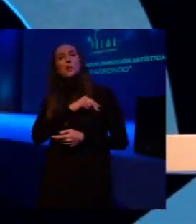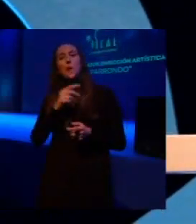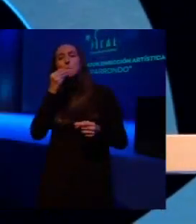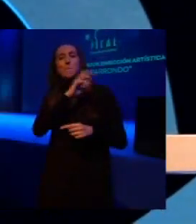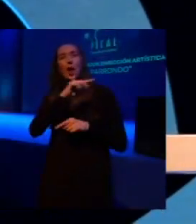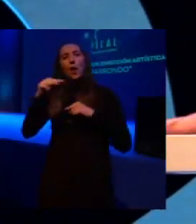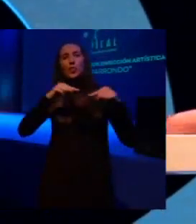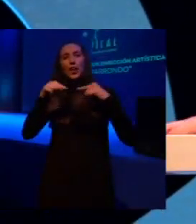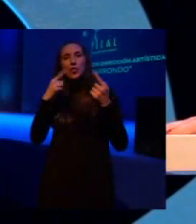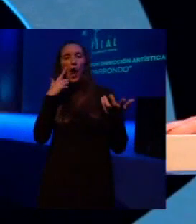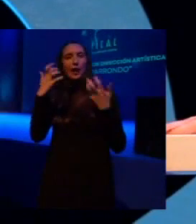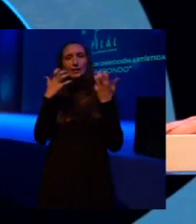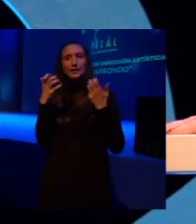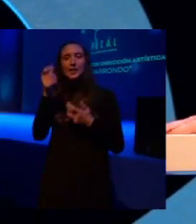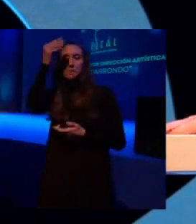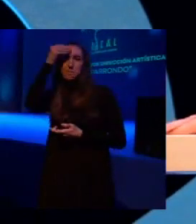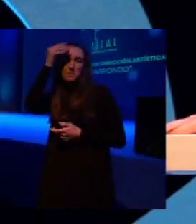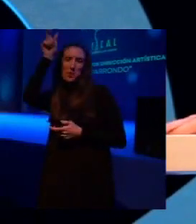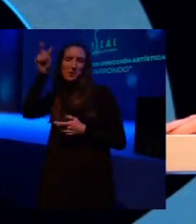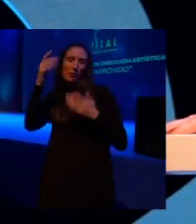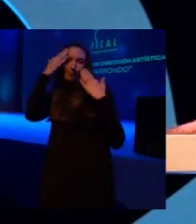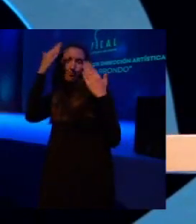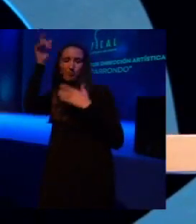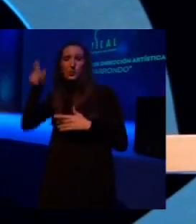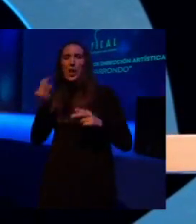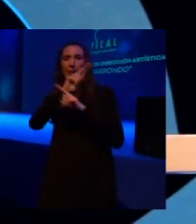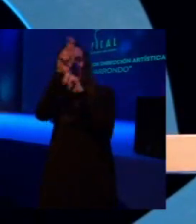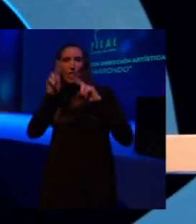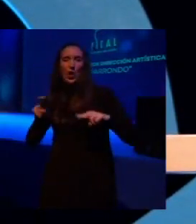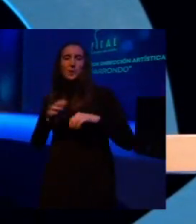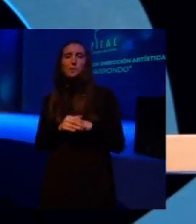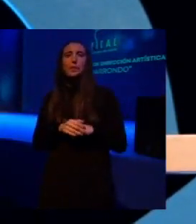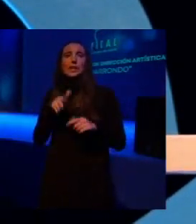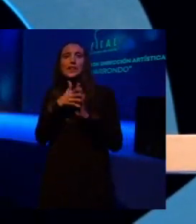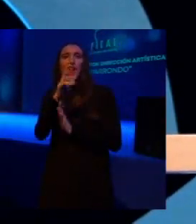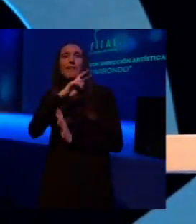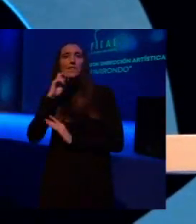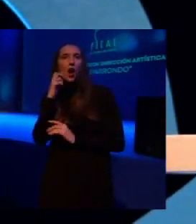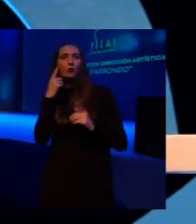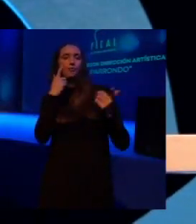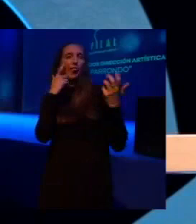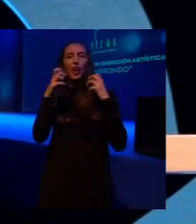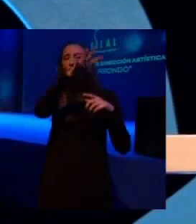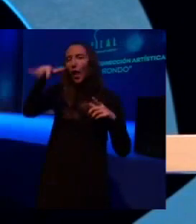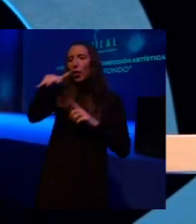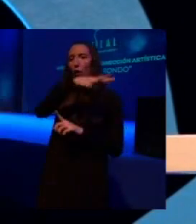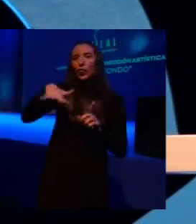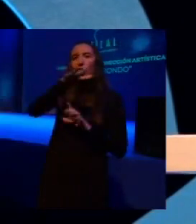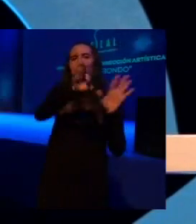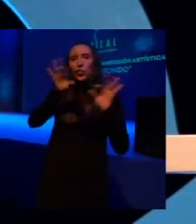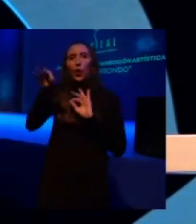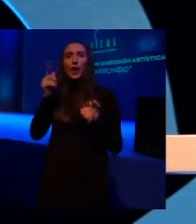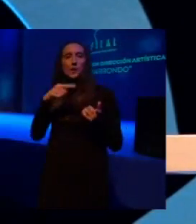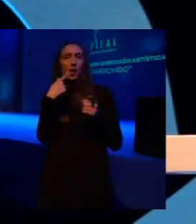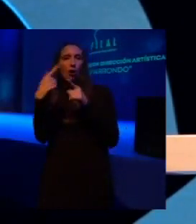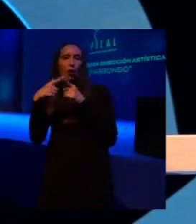artística en memoria de nuestro director de arte más internacional. De este modo se ponen en valor los decorados, las localizaciones y los elementos